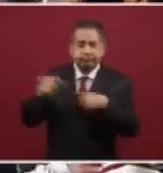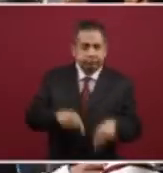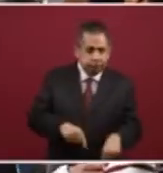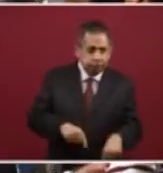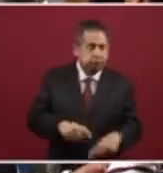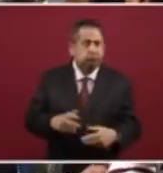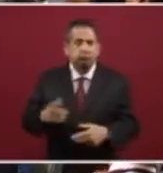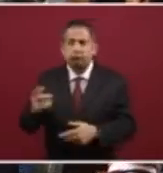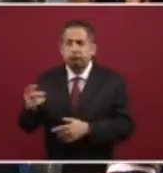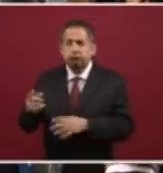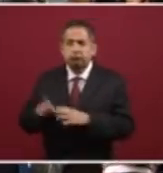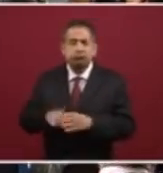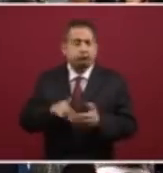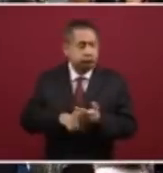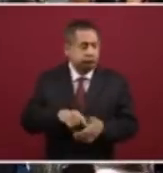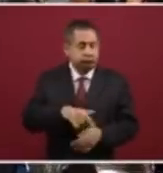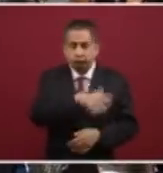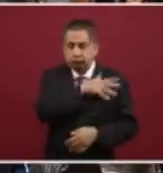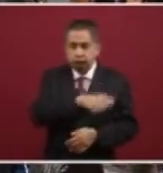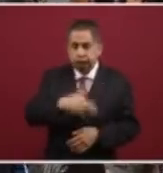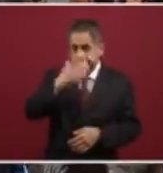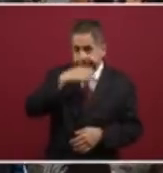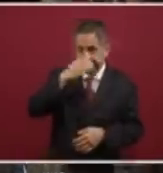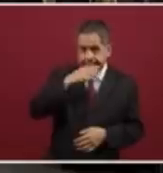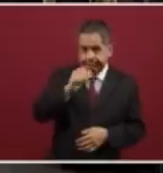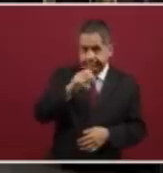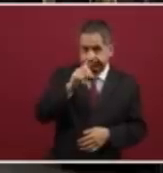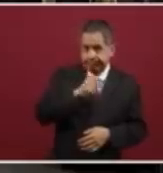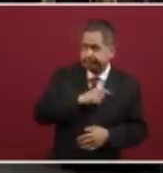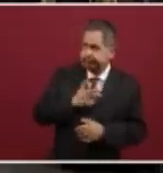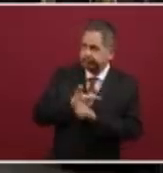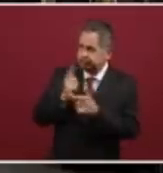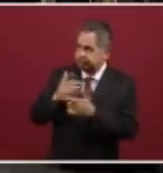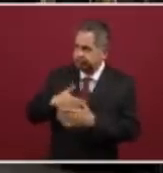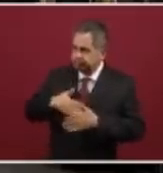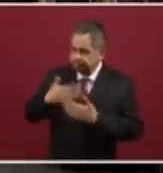el general cárdenas y